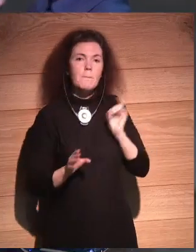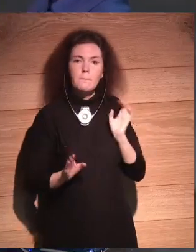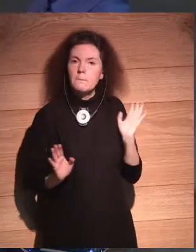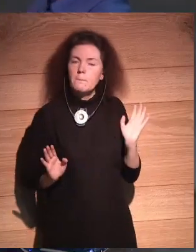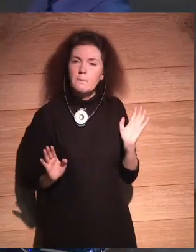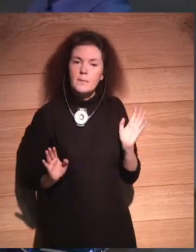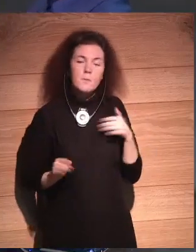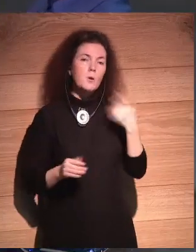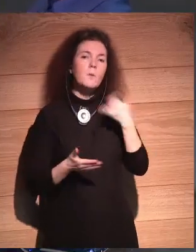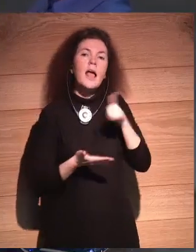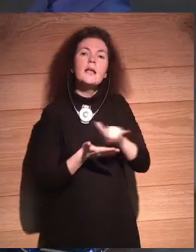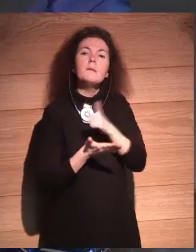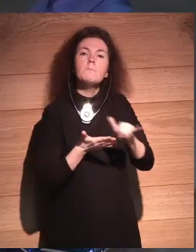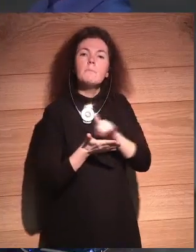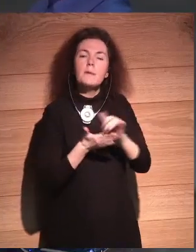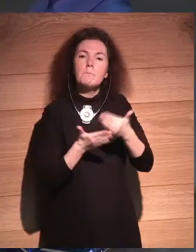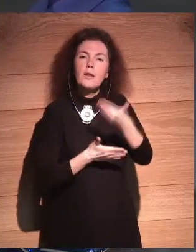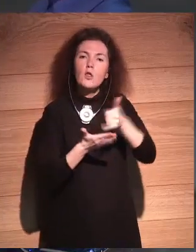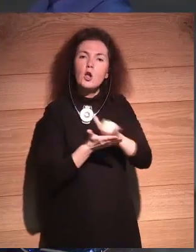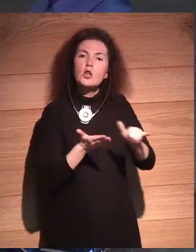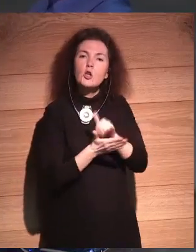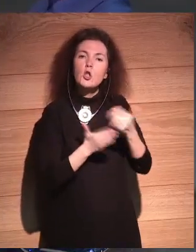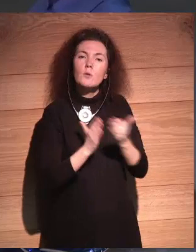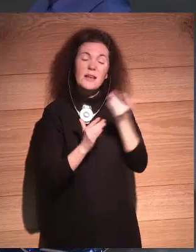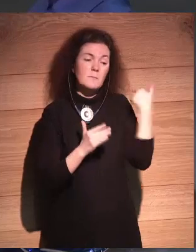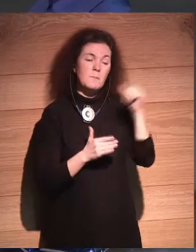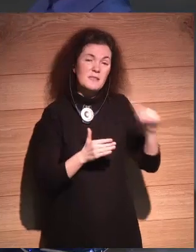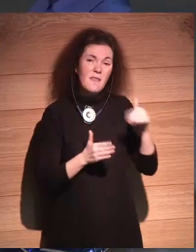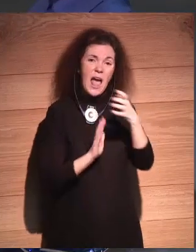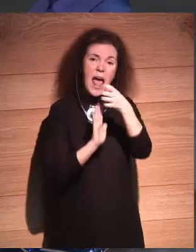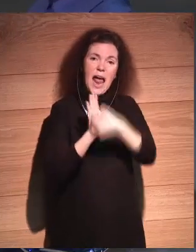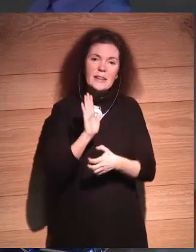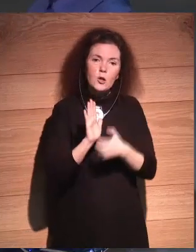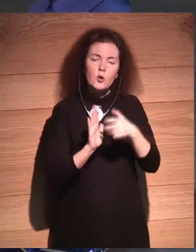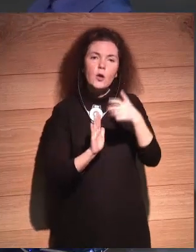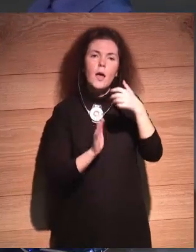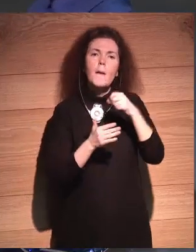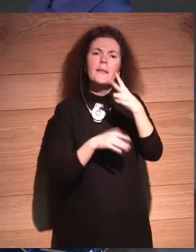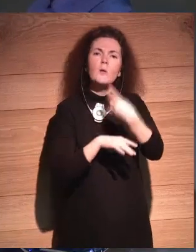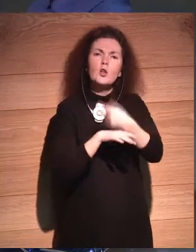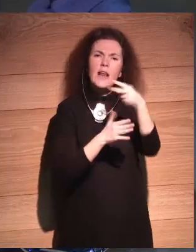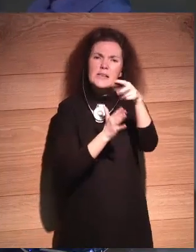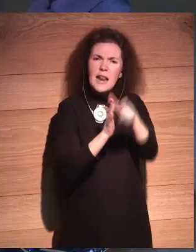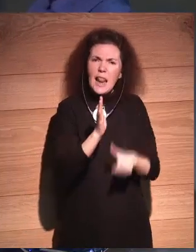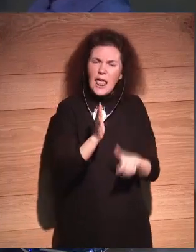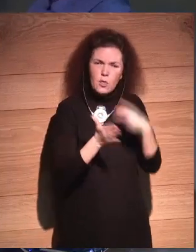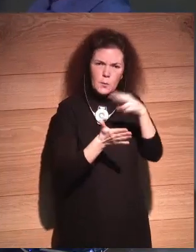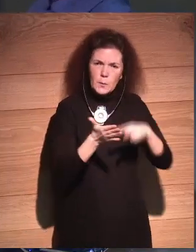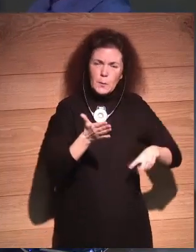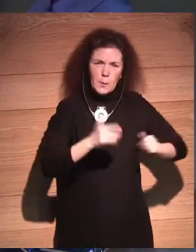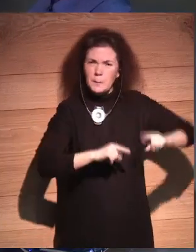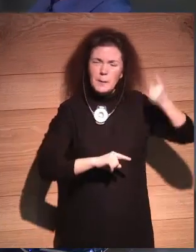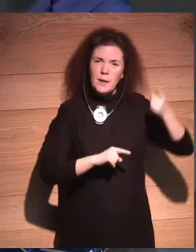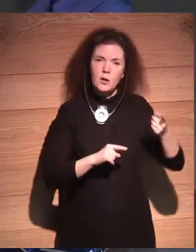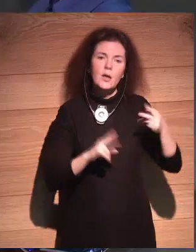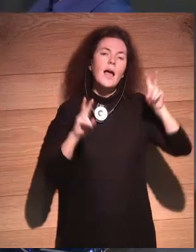En el New York Times publiqué un artículo la semana pasada, y fue el artículo más leído durante 24 horas en el New York Times,